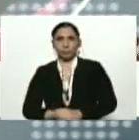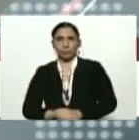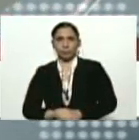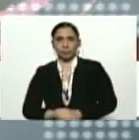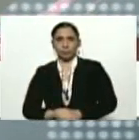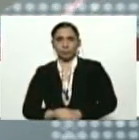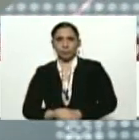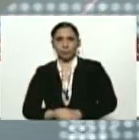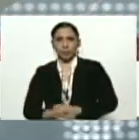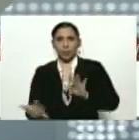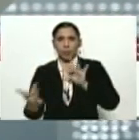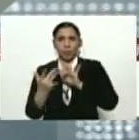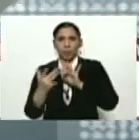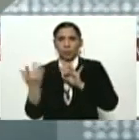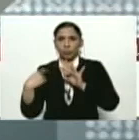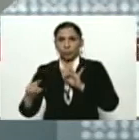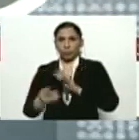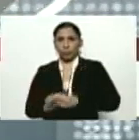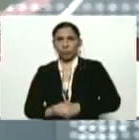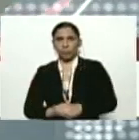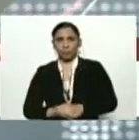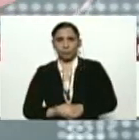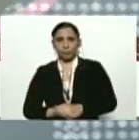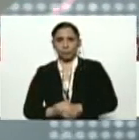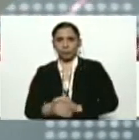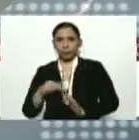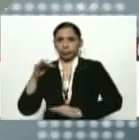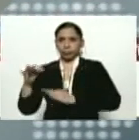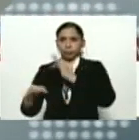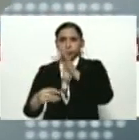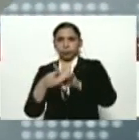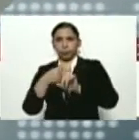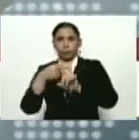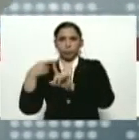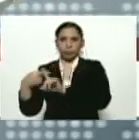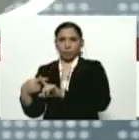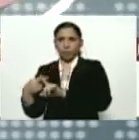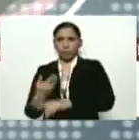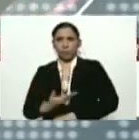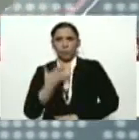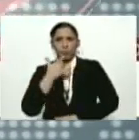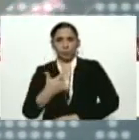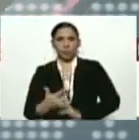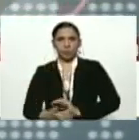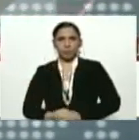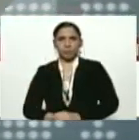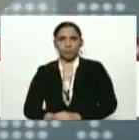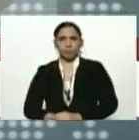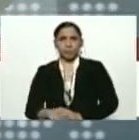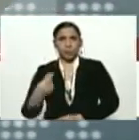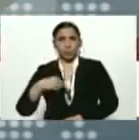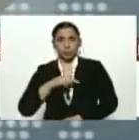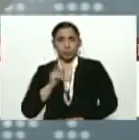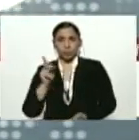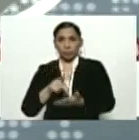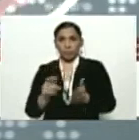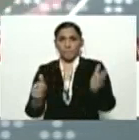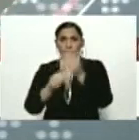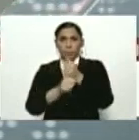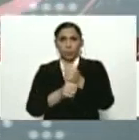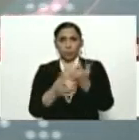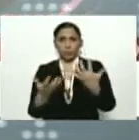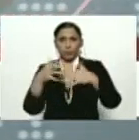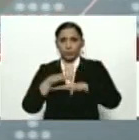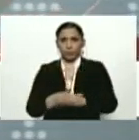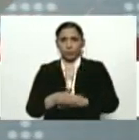y tuvo contacto con un caso positivo. Importante resaltar que hemos llegado a este caso a través del